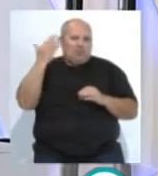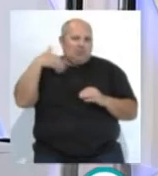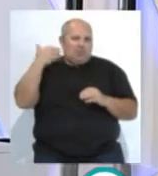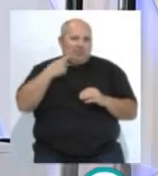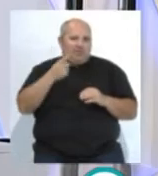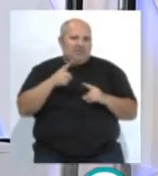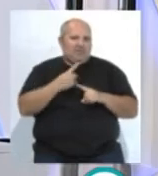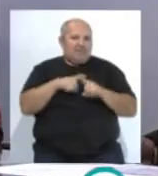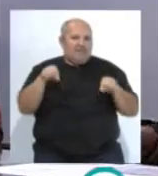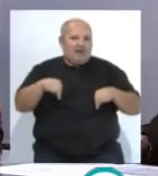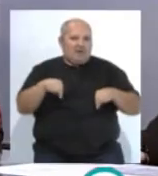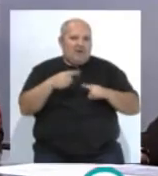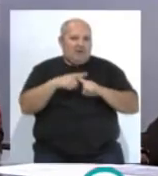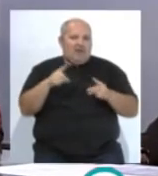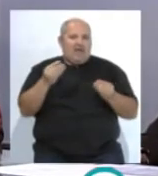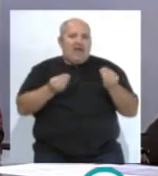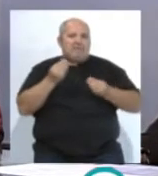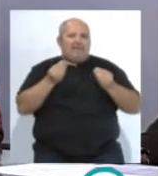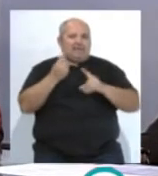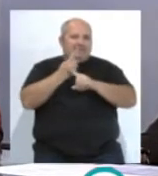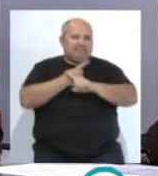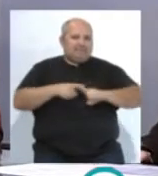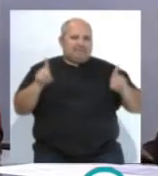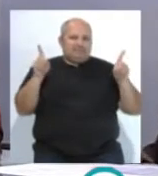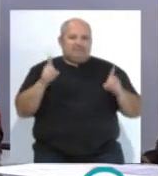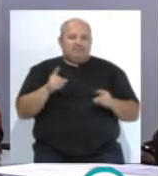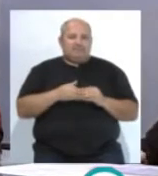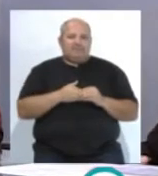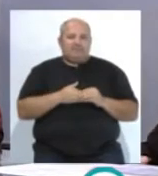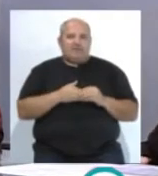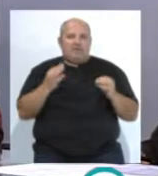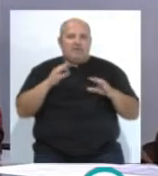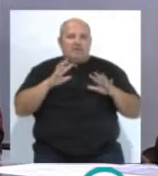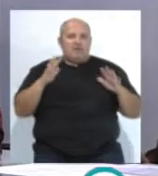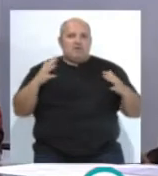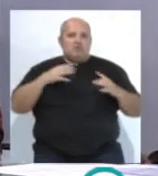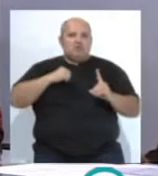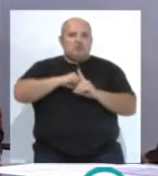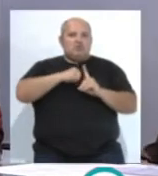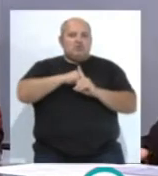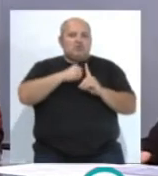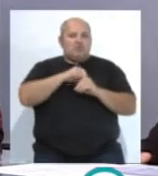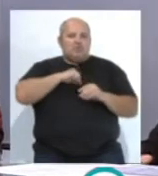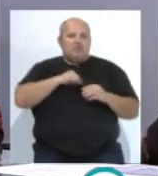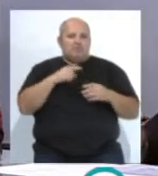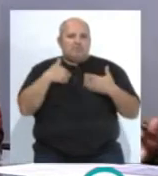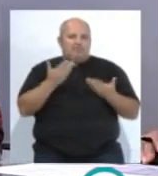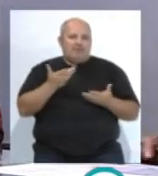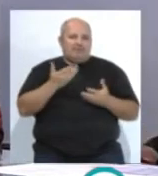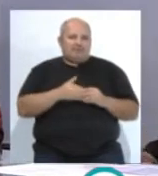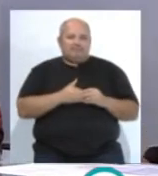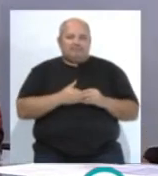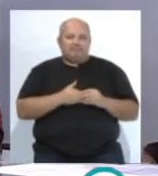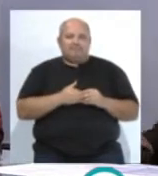Granada de ver a la gente y saber que, que están obligados a ganar, es una presión añadida que te complica a lo mejor las cosas